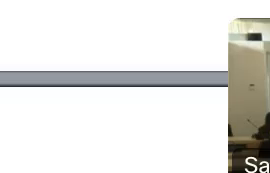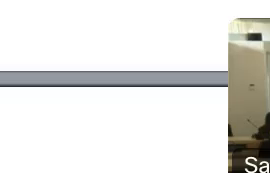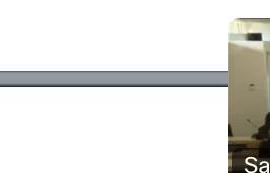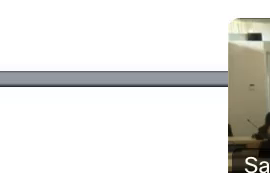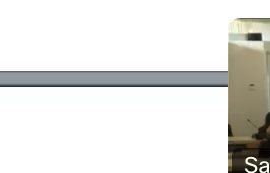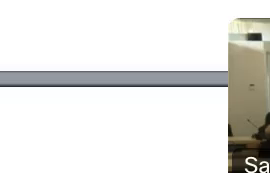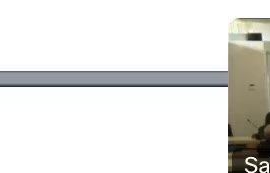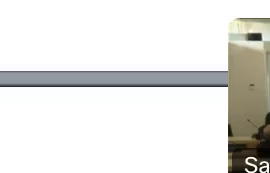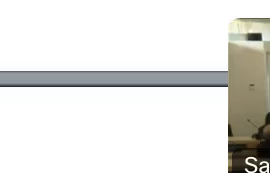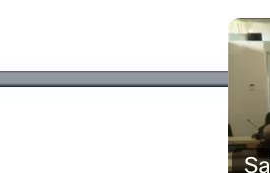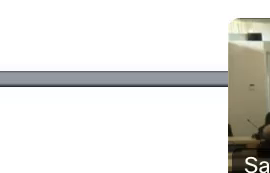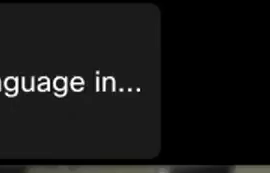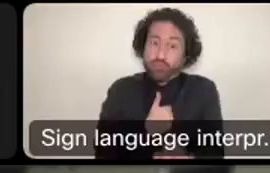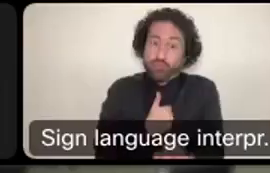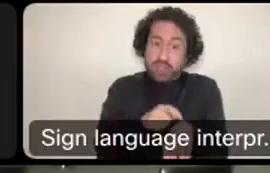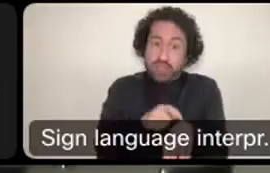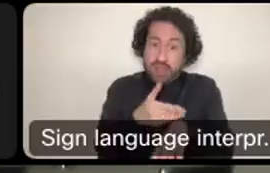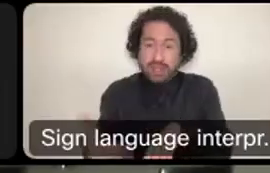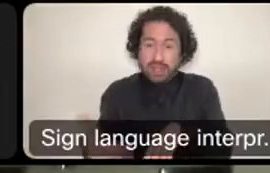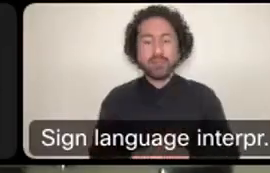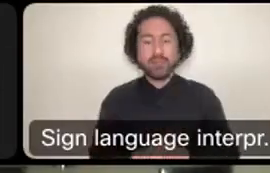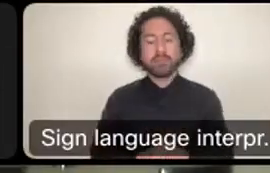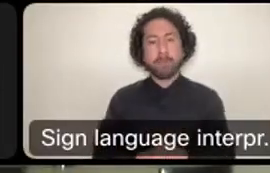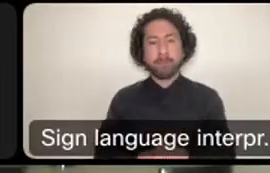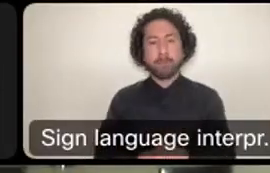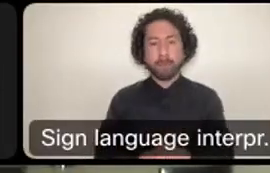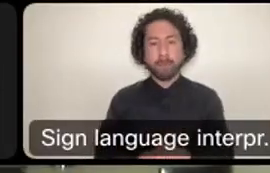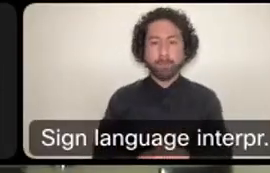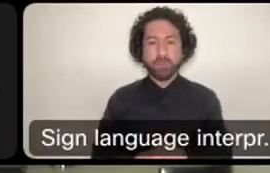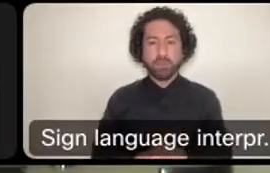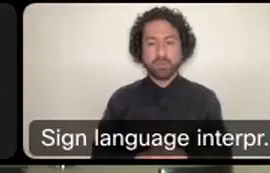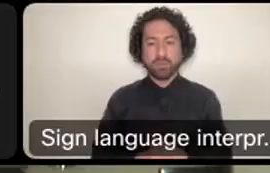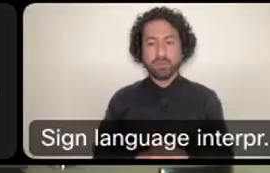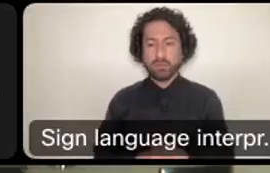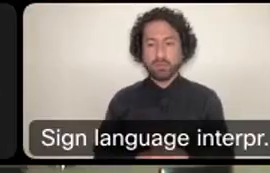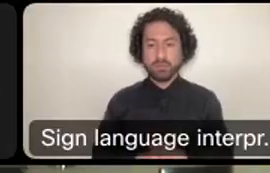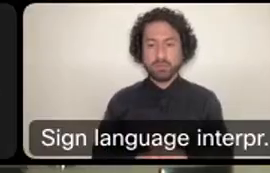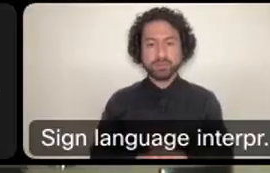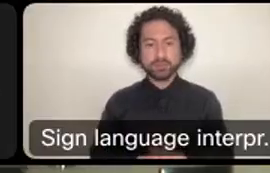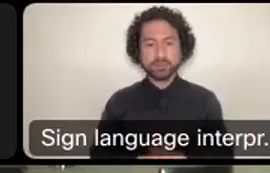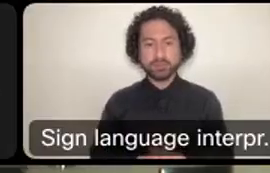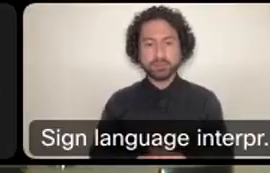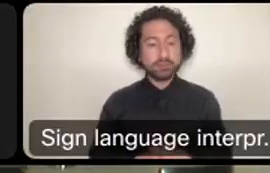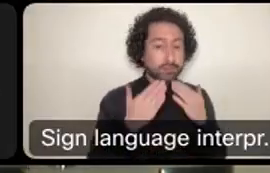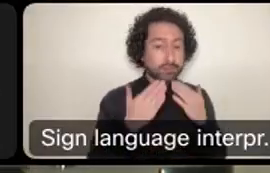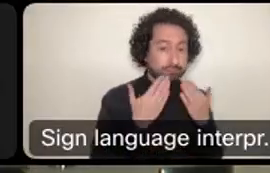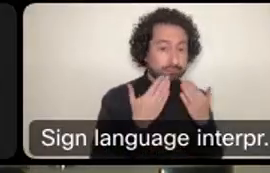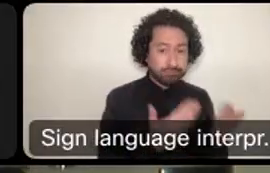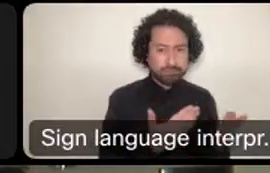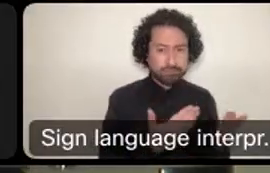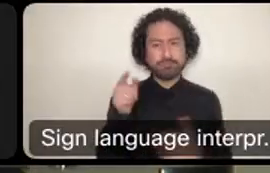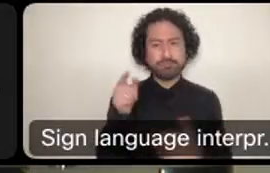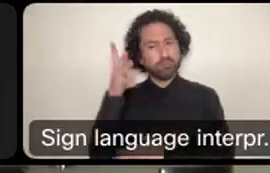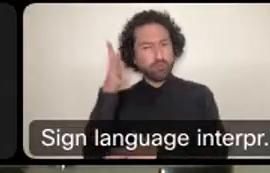disculpa el estrés del tiempo. Muchas gracias, Débora, por esta